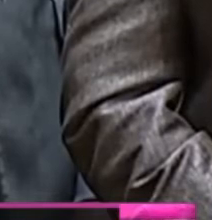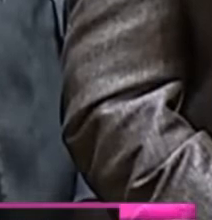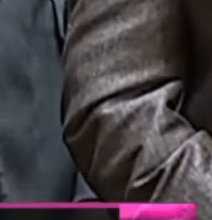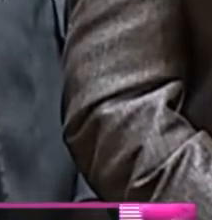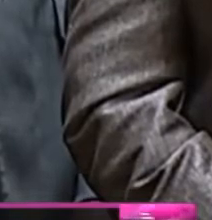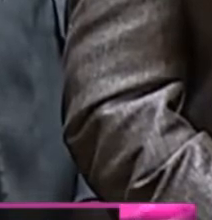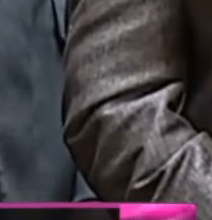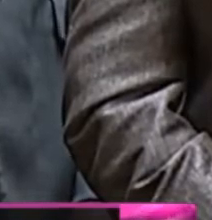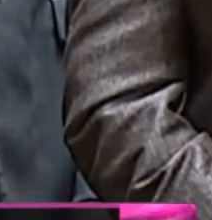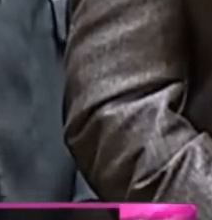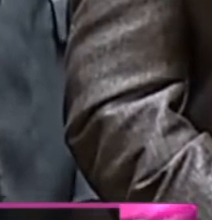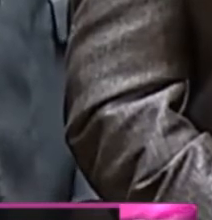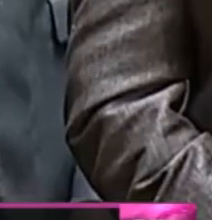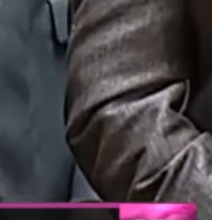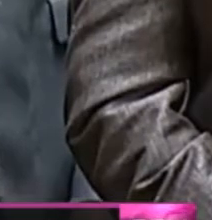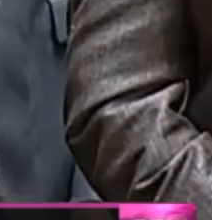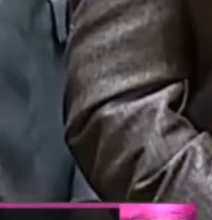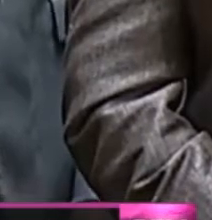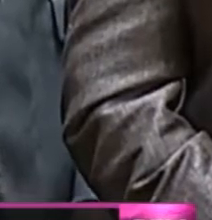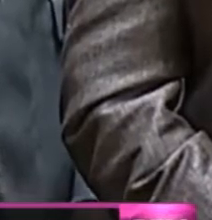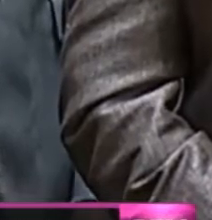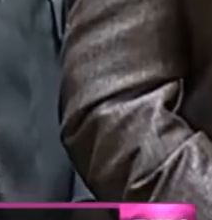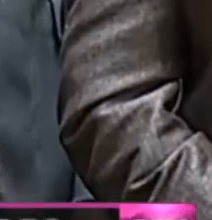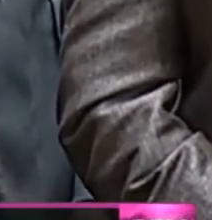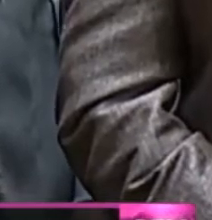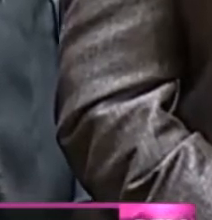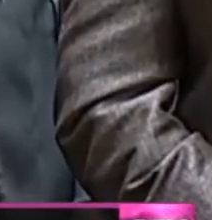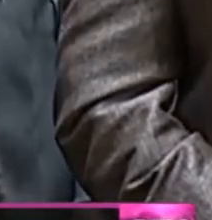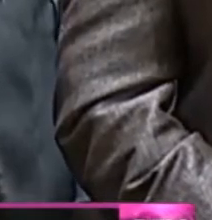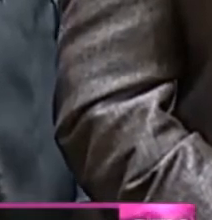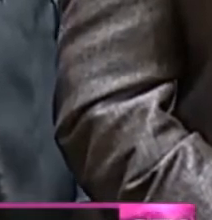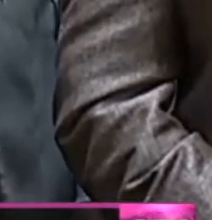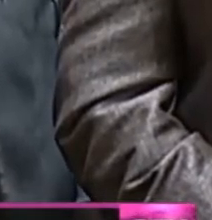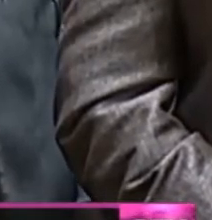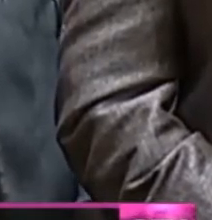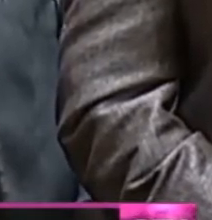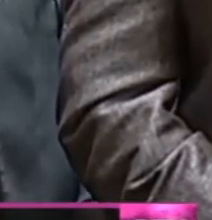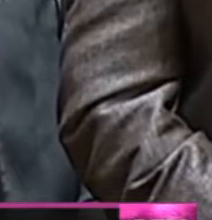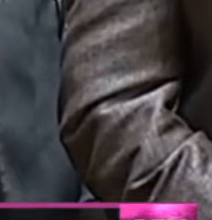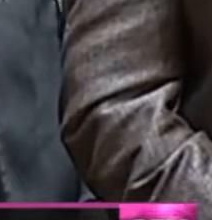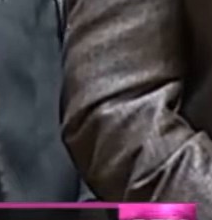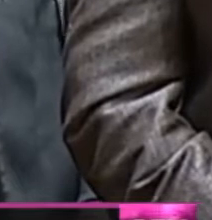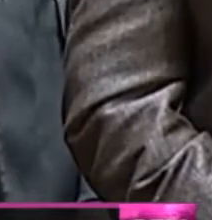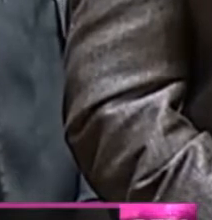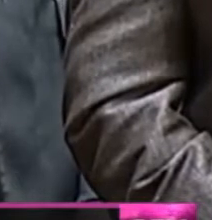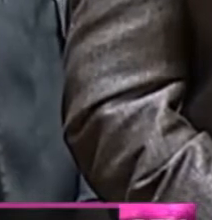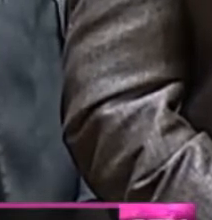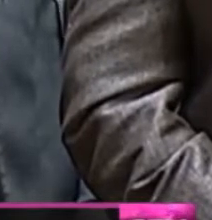en un burubisago, y por ahora hay cuaño cua, o yupao, y hay cuaño moracua, ya en un burubisago, y hay cuaño peñorendia.